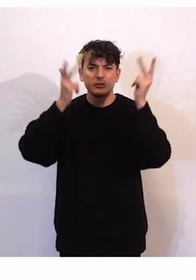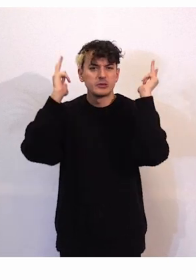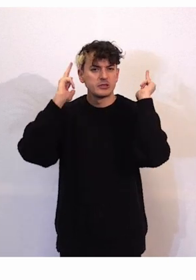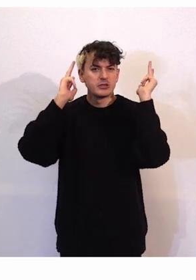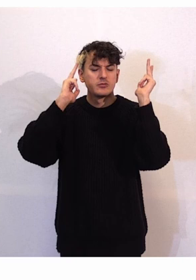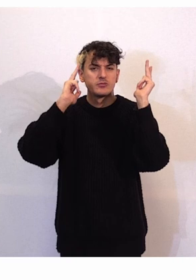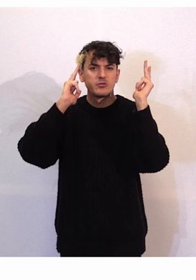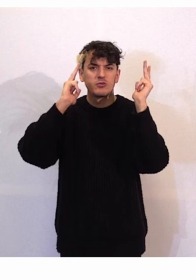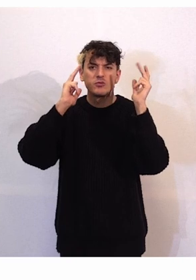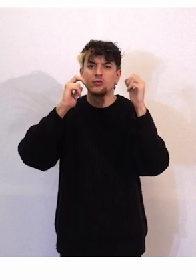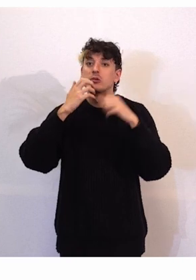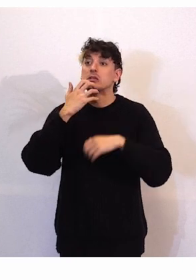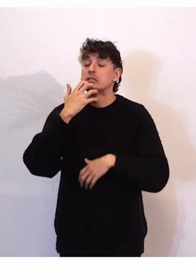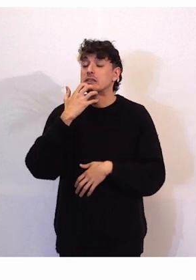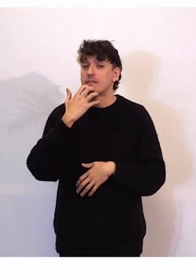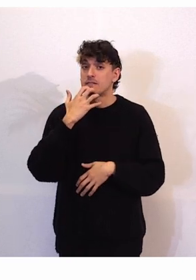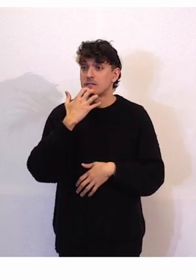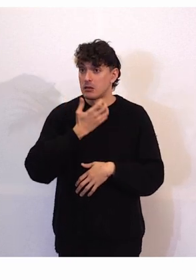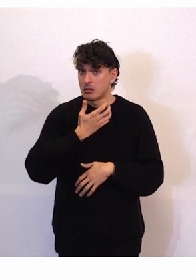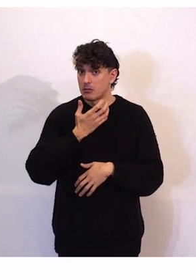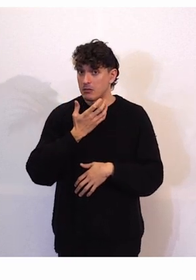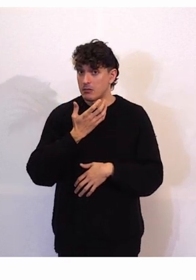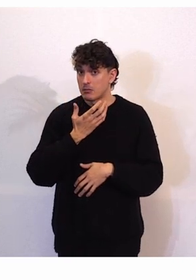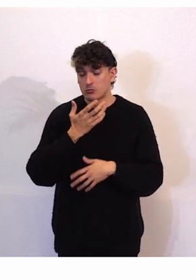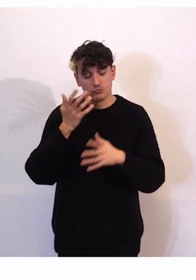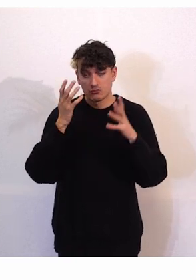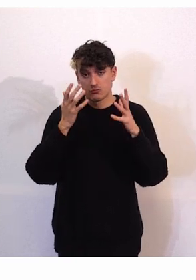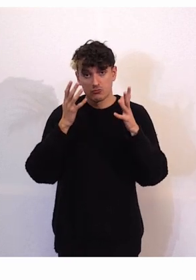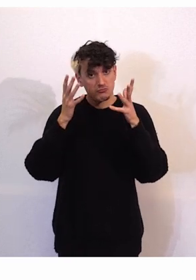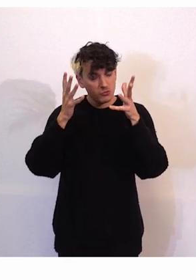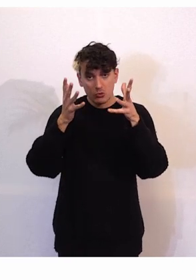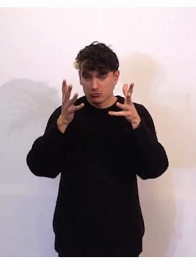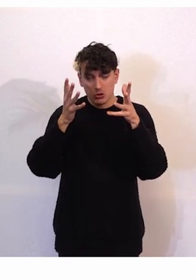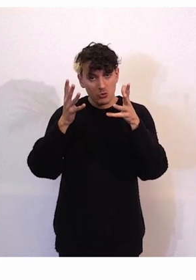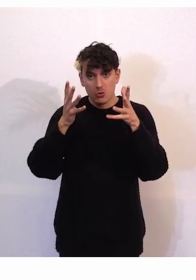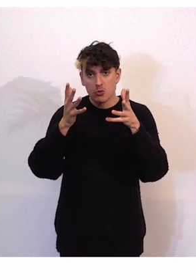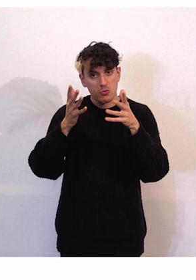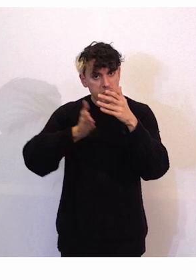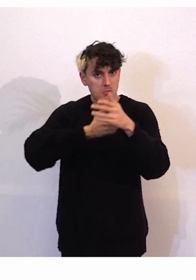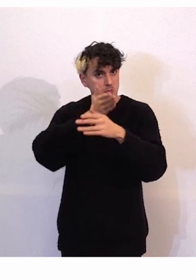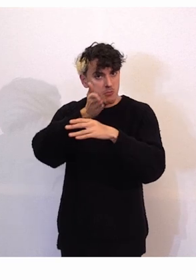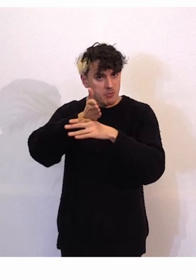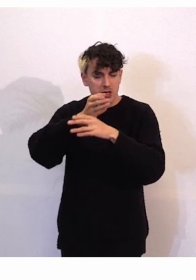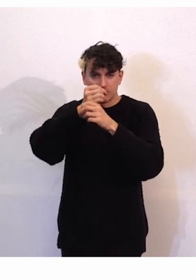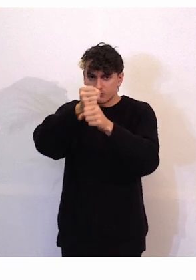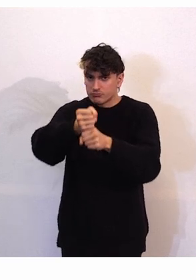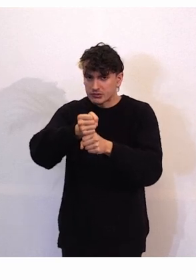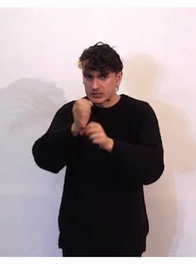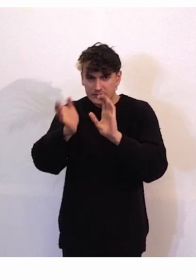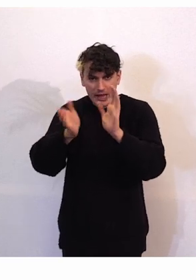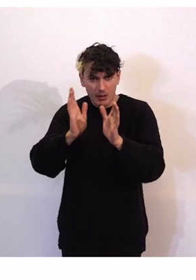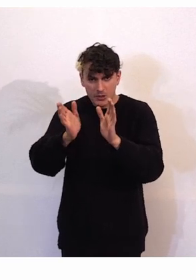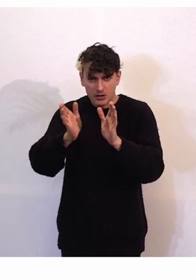podáis ir a equinoterapia, porque es una sensación de libertad. Yo no he visto nunca a Elena